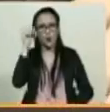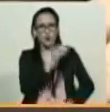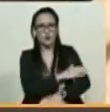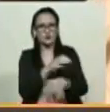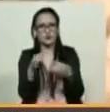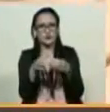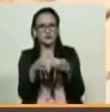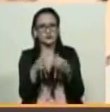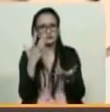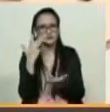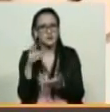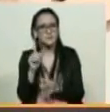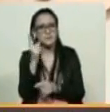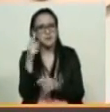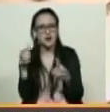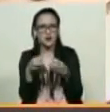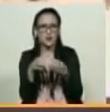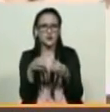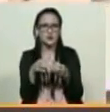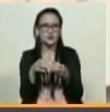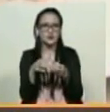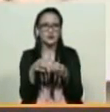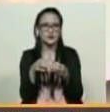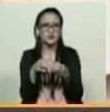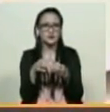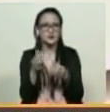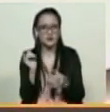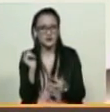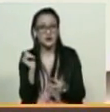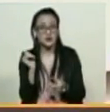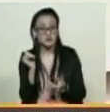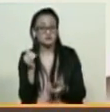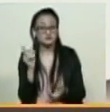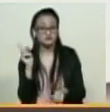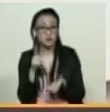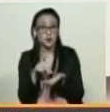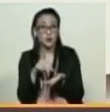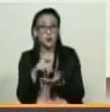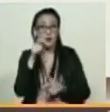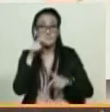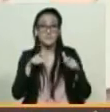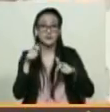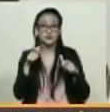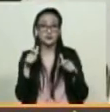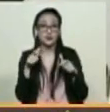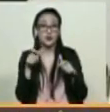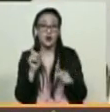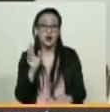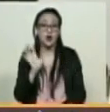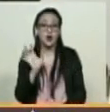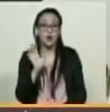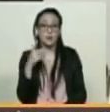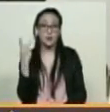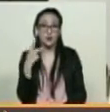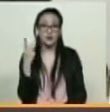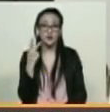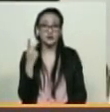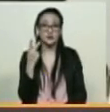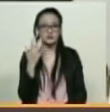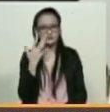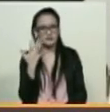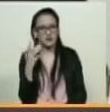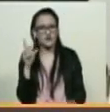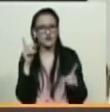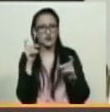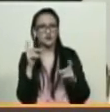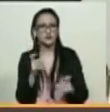Yo no sé si esa fue la primera reunión del Frente Amplio. Había amplia presencia de personas, no precisamente políticas. Busquen esa foto, está en